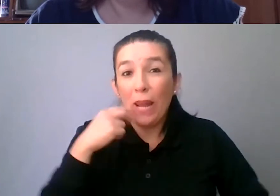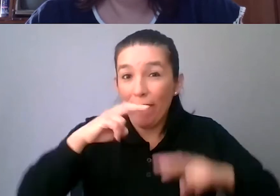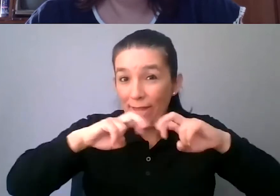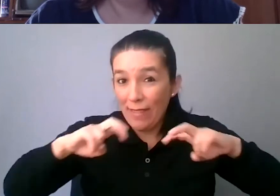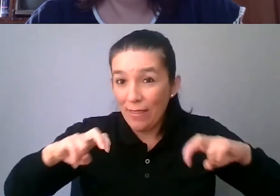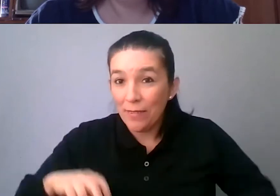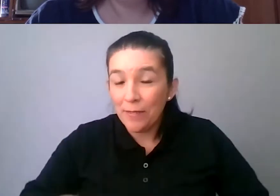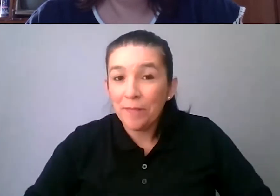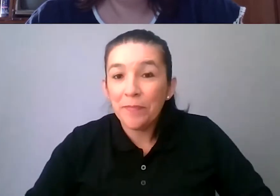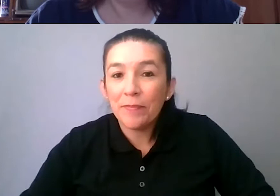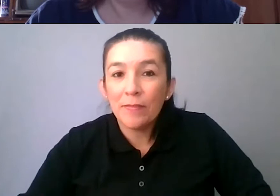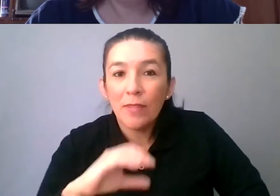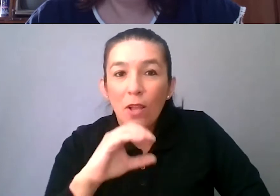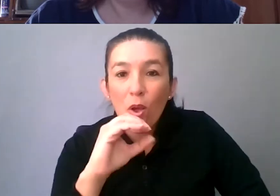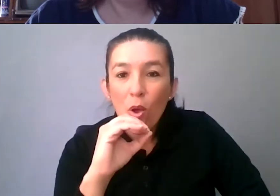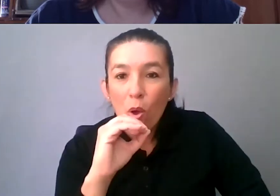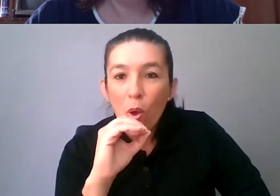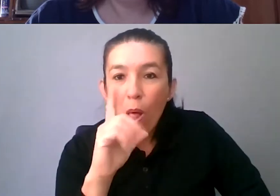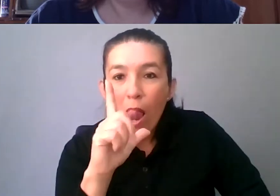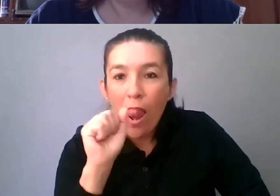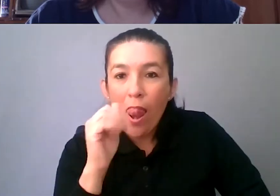Olaf Blixen.